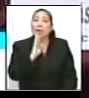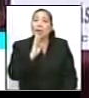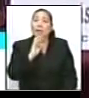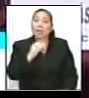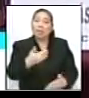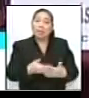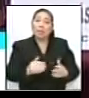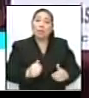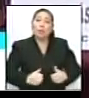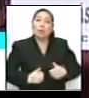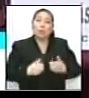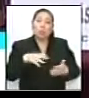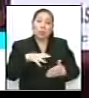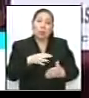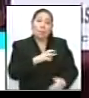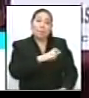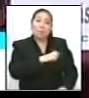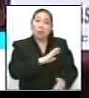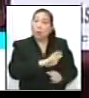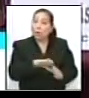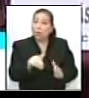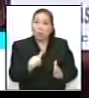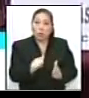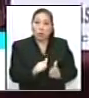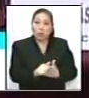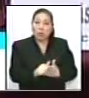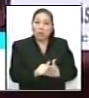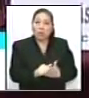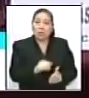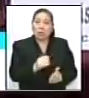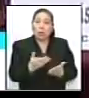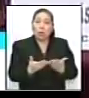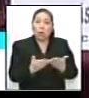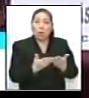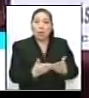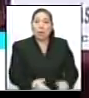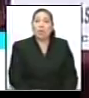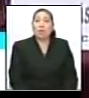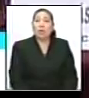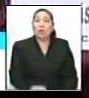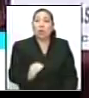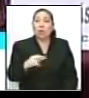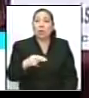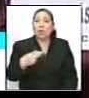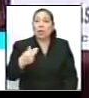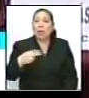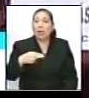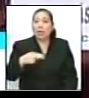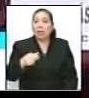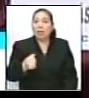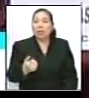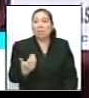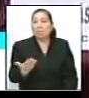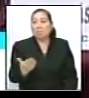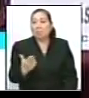de hoja de vida que estudió primaria completa en la institución educativa Consuelo Añaños